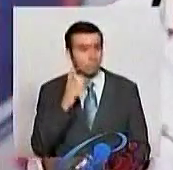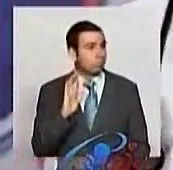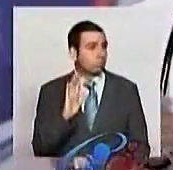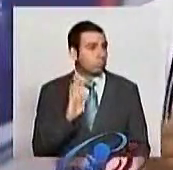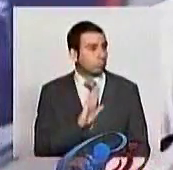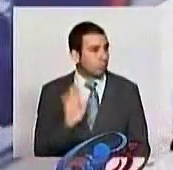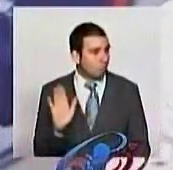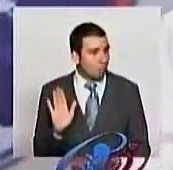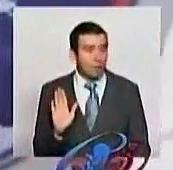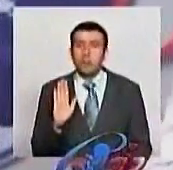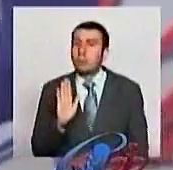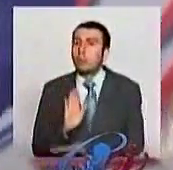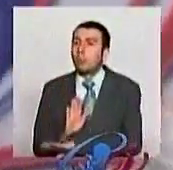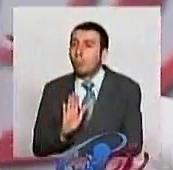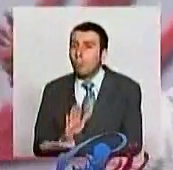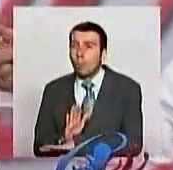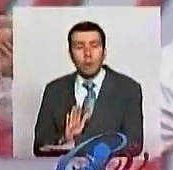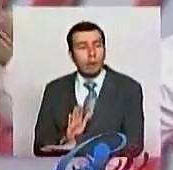Almuerzo,